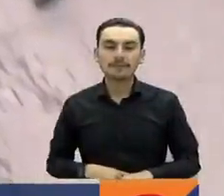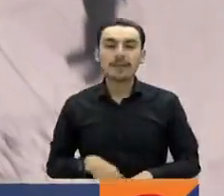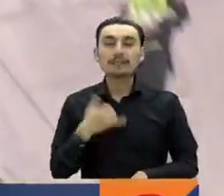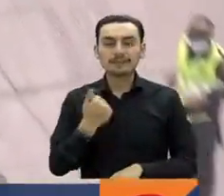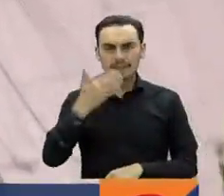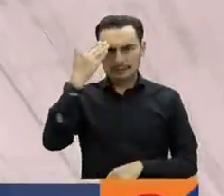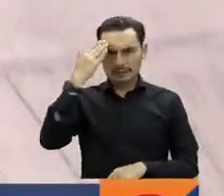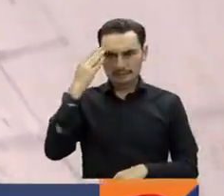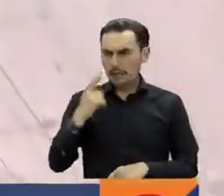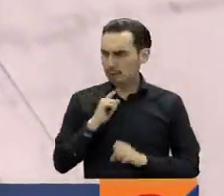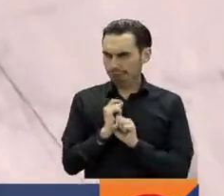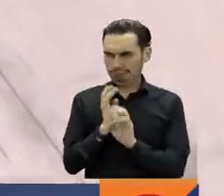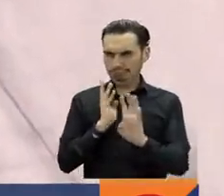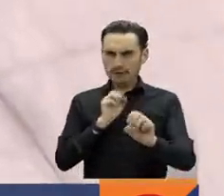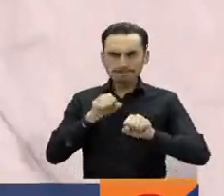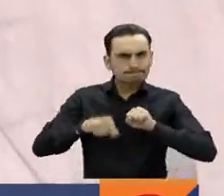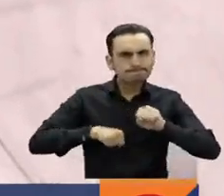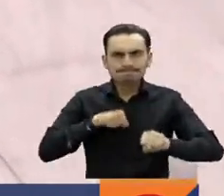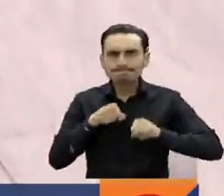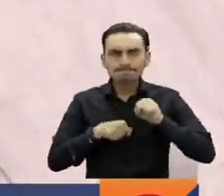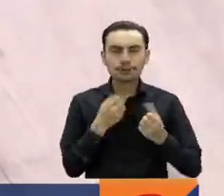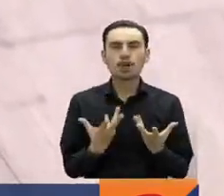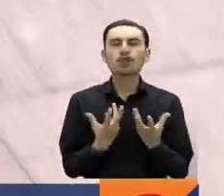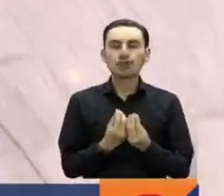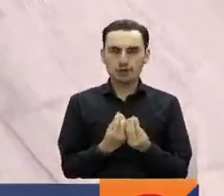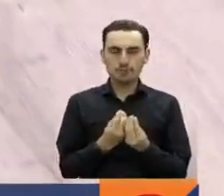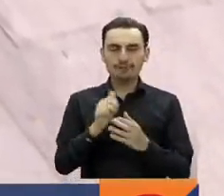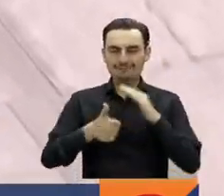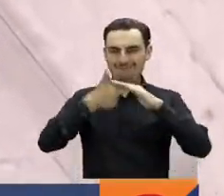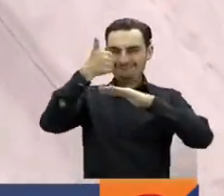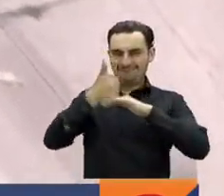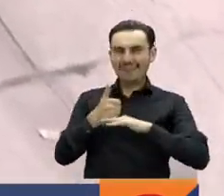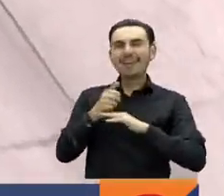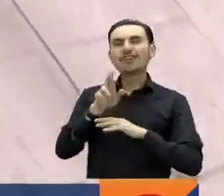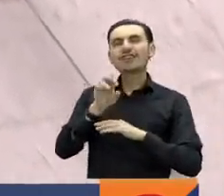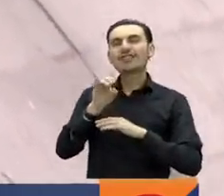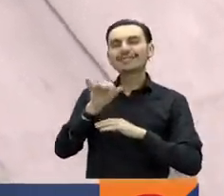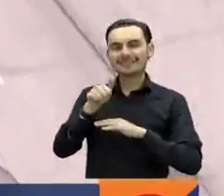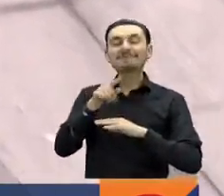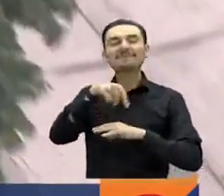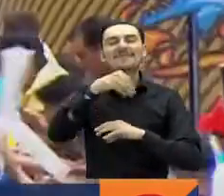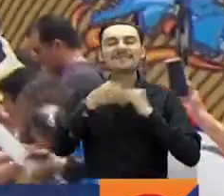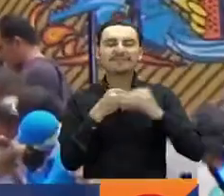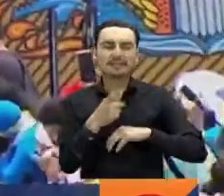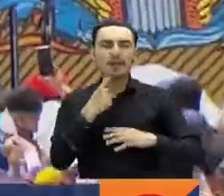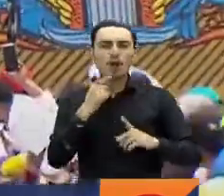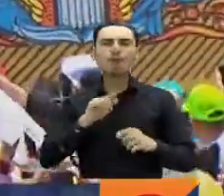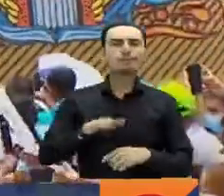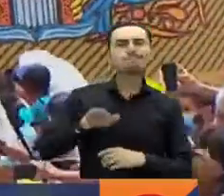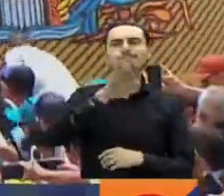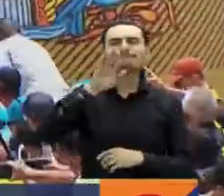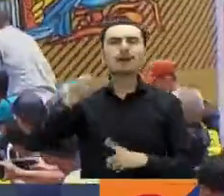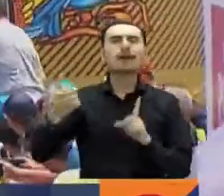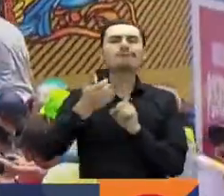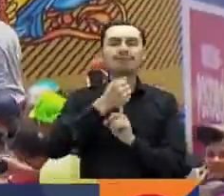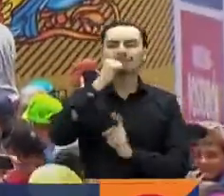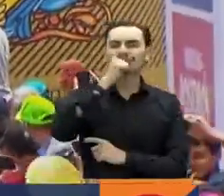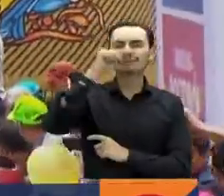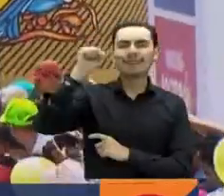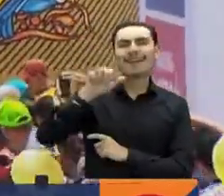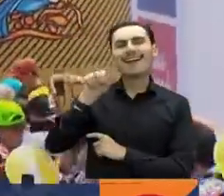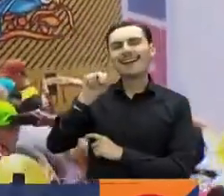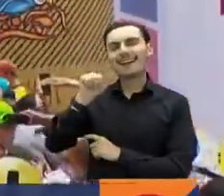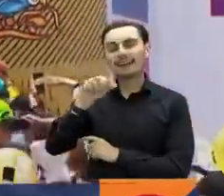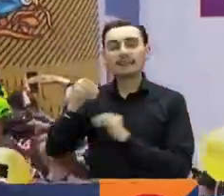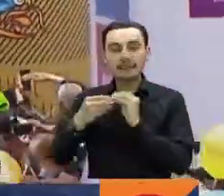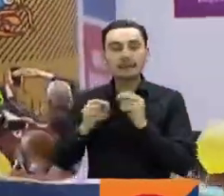numerosa representación, el equipo que dirige Rocío Parrado pudo asegurar la clasificación de la montaña con Ana Cristina Sanabria y lanzar